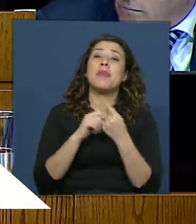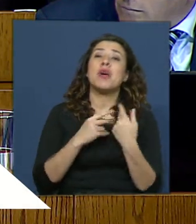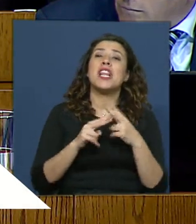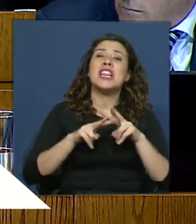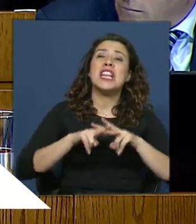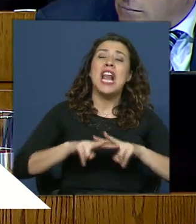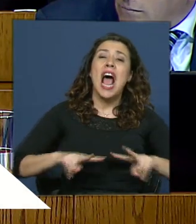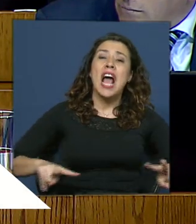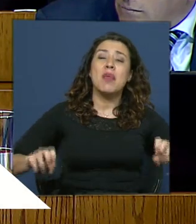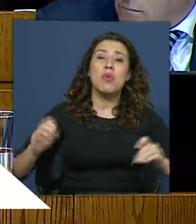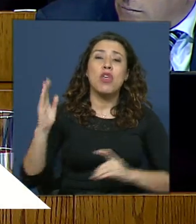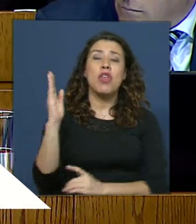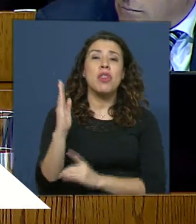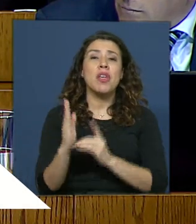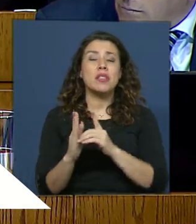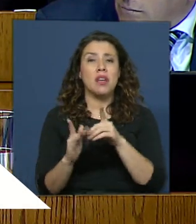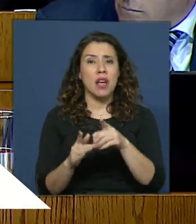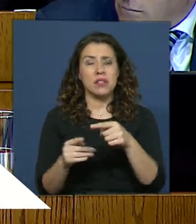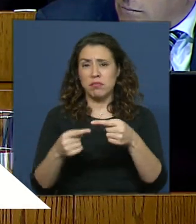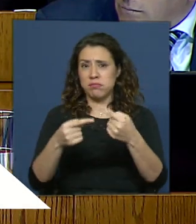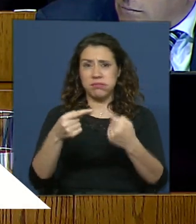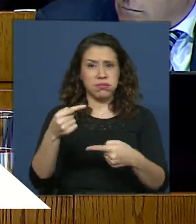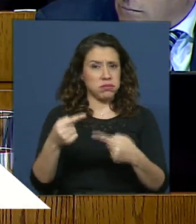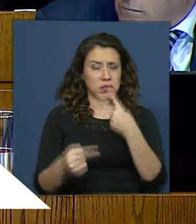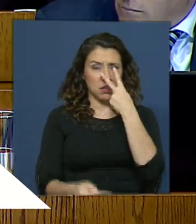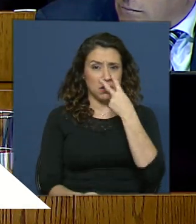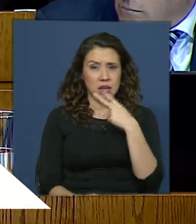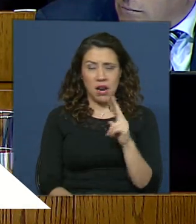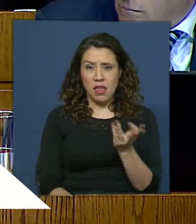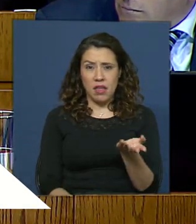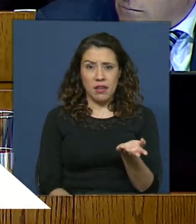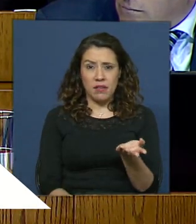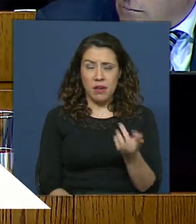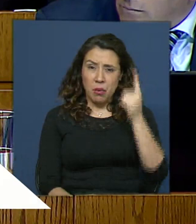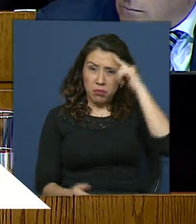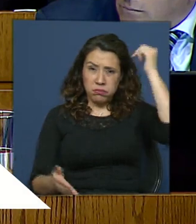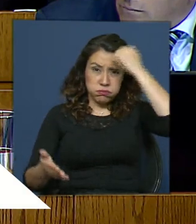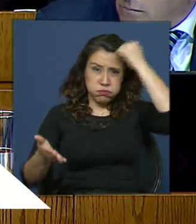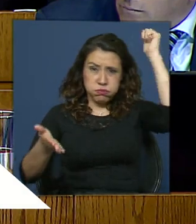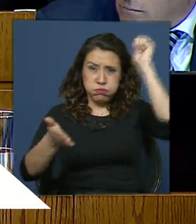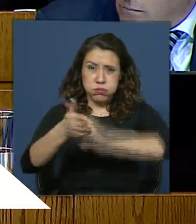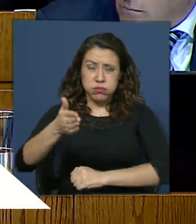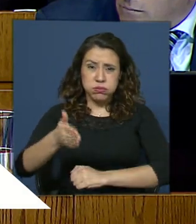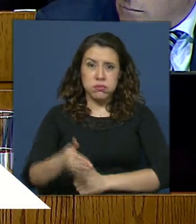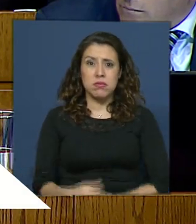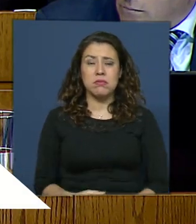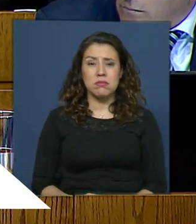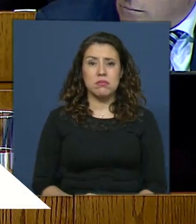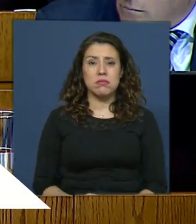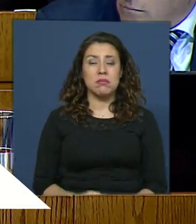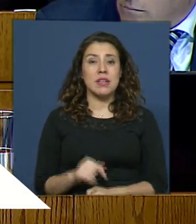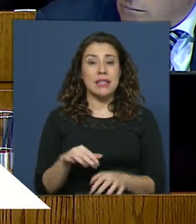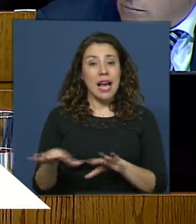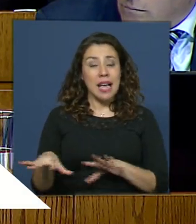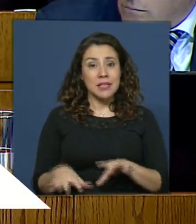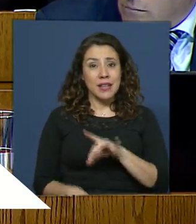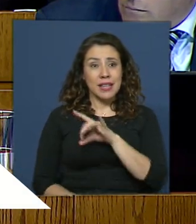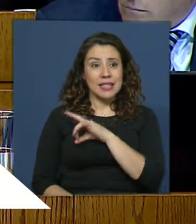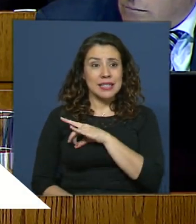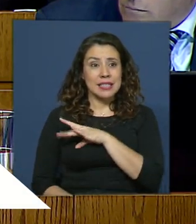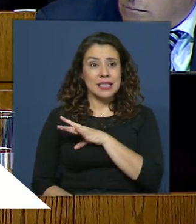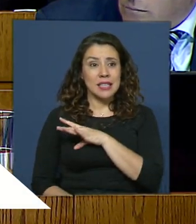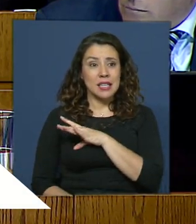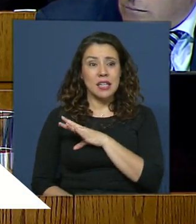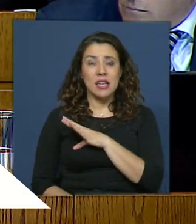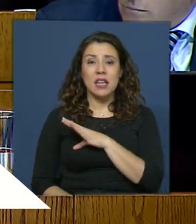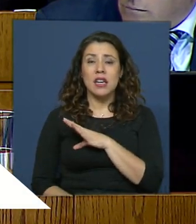y esa es una inconsecuencia absoluta y una brutalidad. En este tipo de actividades Chile no